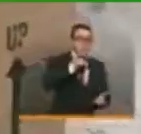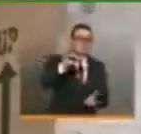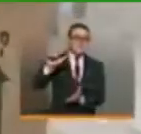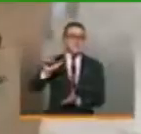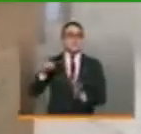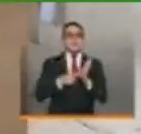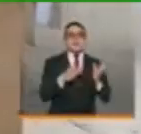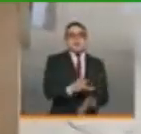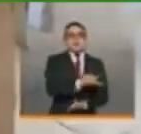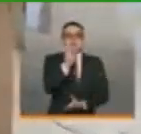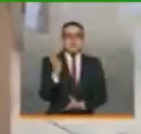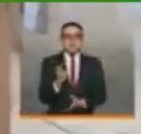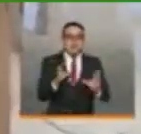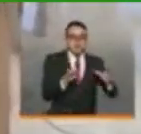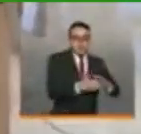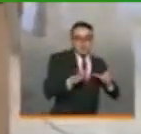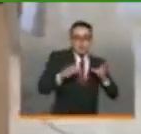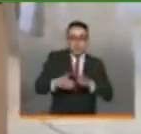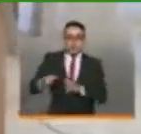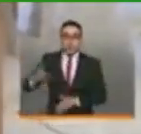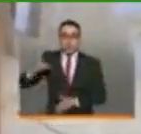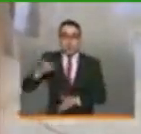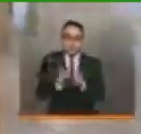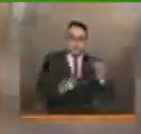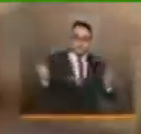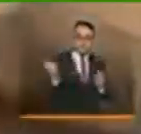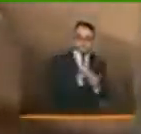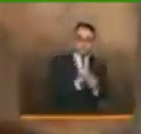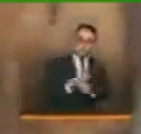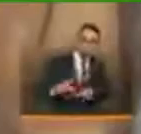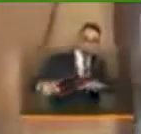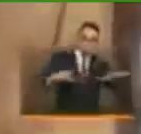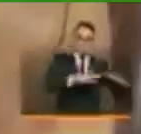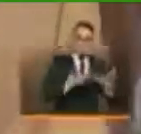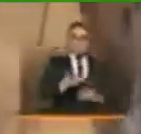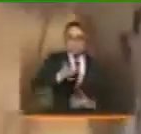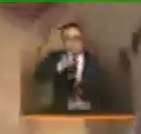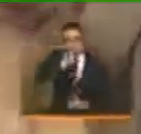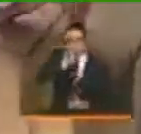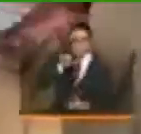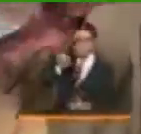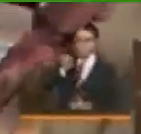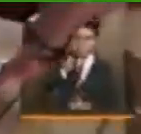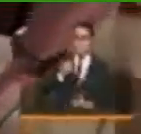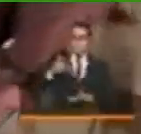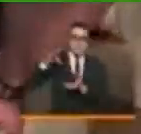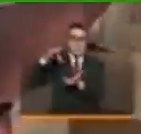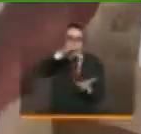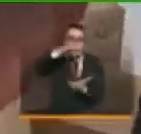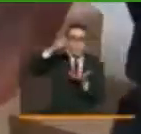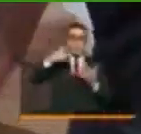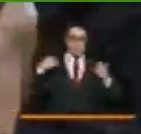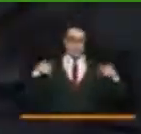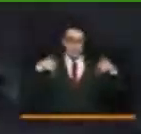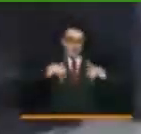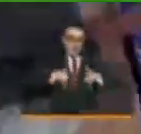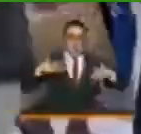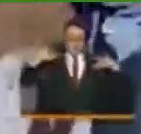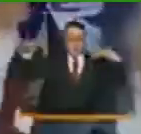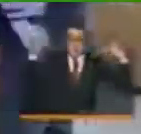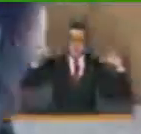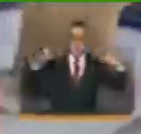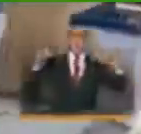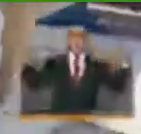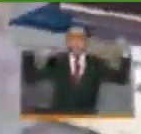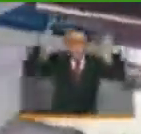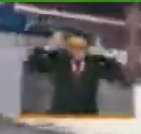de pescadores que se componen de herramientas como acosondas, radios, GPS, chalecos salvavidas,